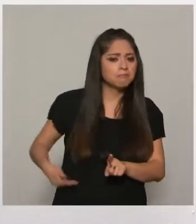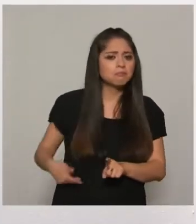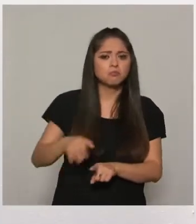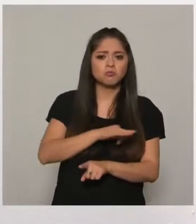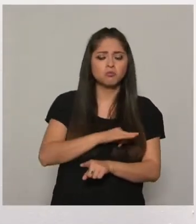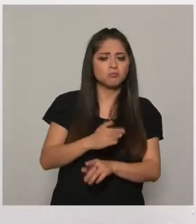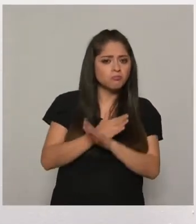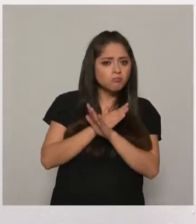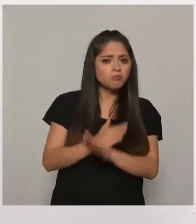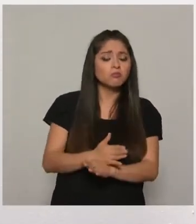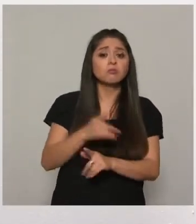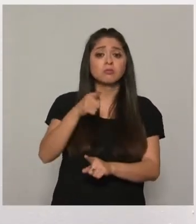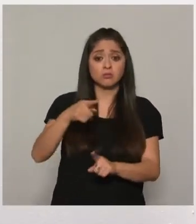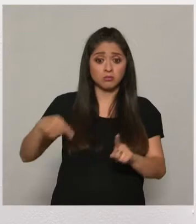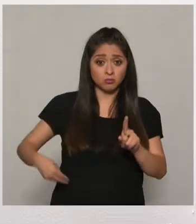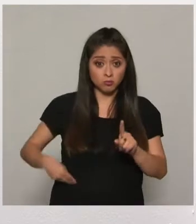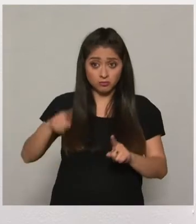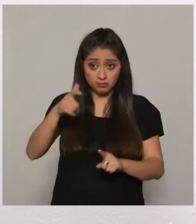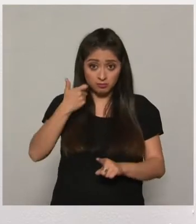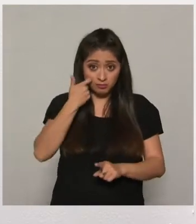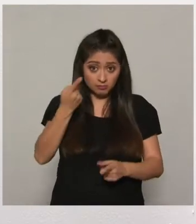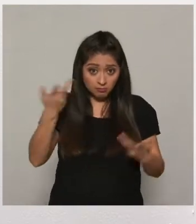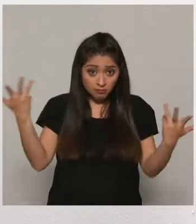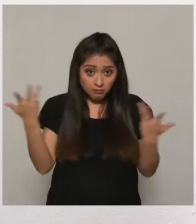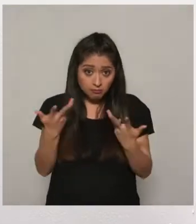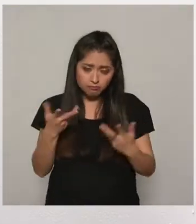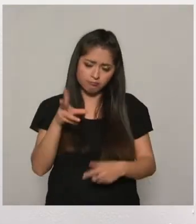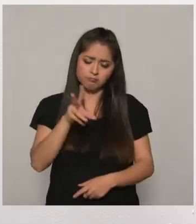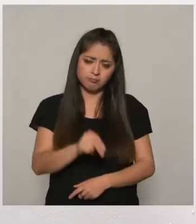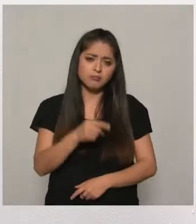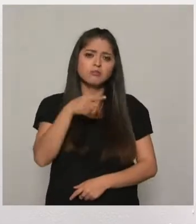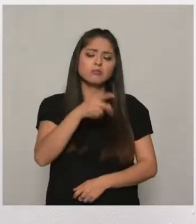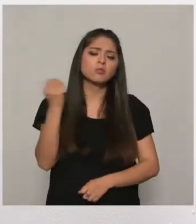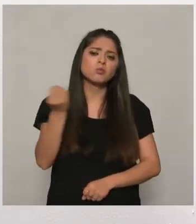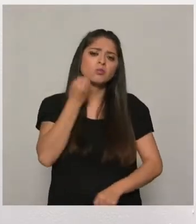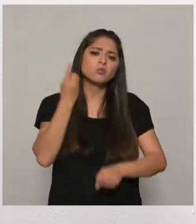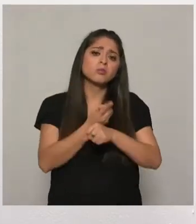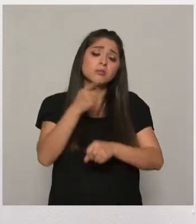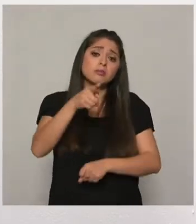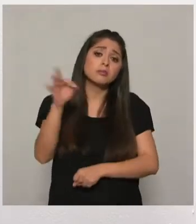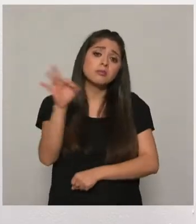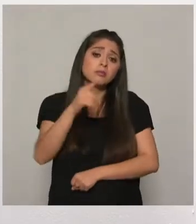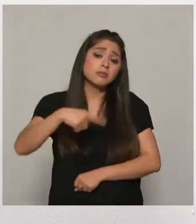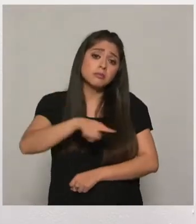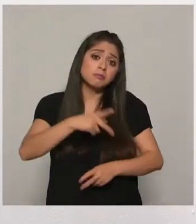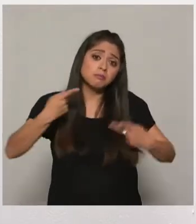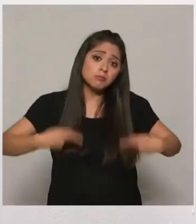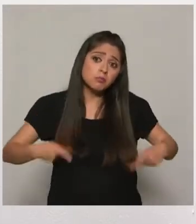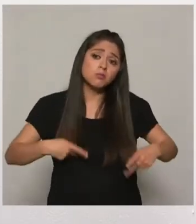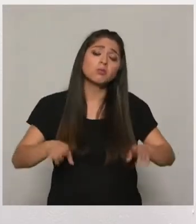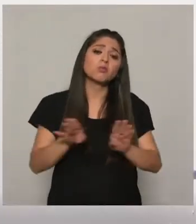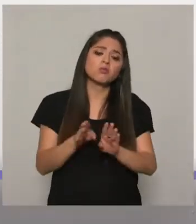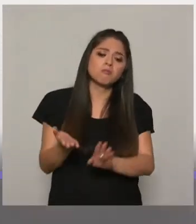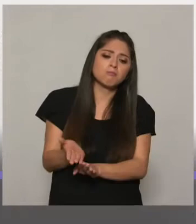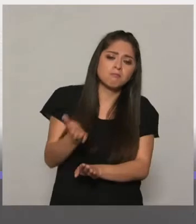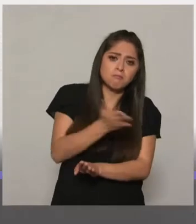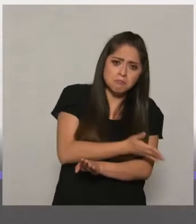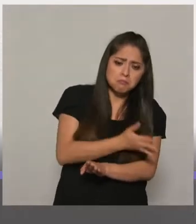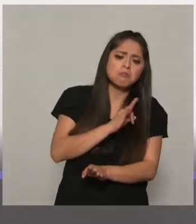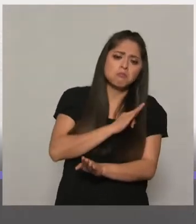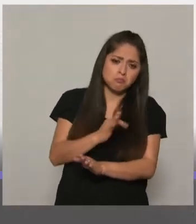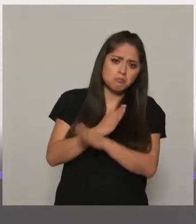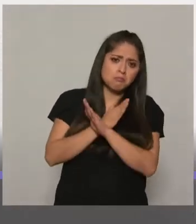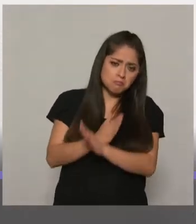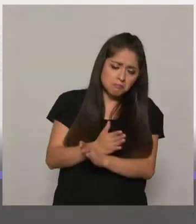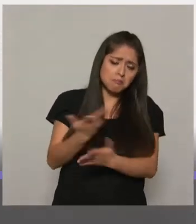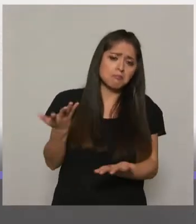son lesiones no intencionales, que es como se les conoce, y esto da la posibilidad de que si alguien tiene el conocimiento de cómo prevenirlas, se pueden evitar, ¿no? En general, a